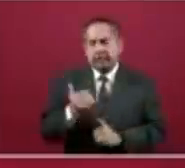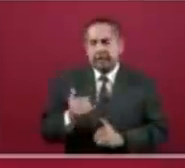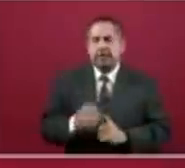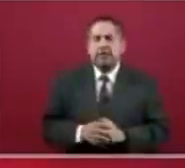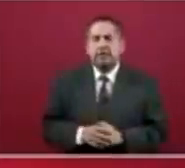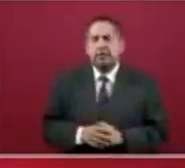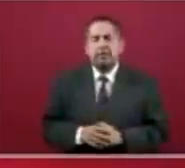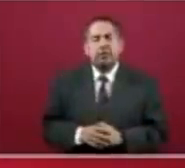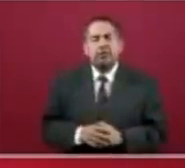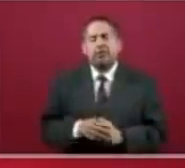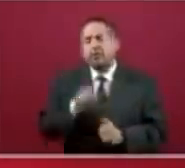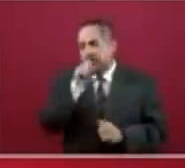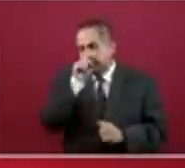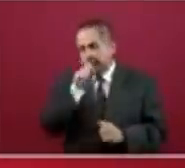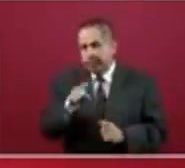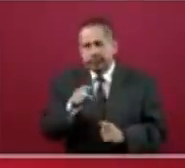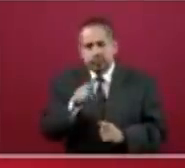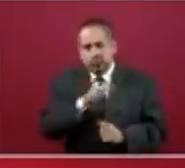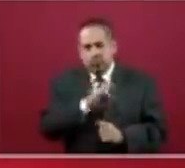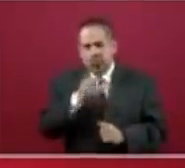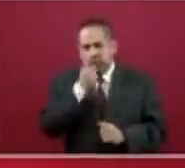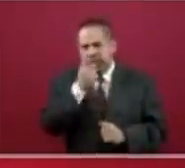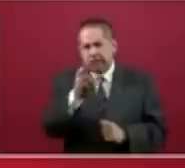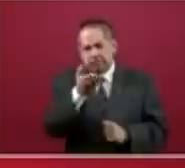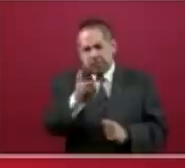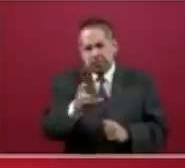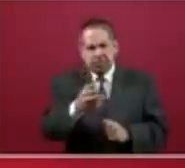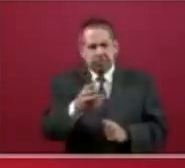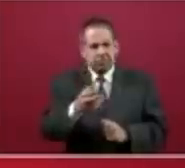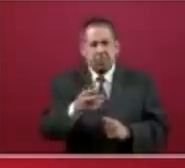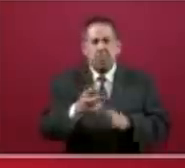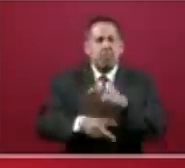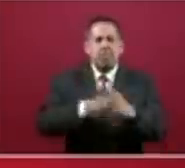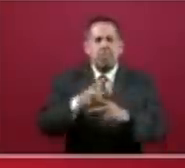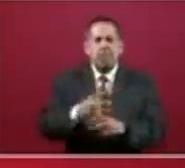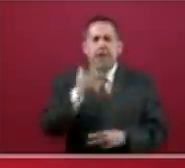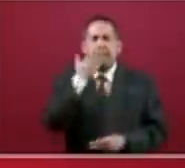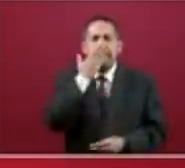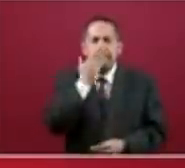en general les puedo decir que vamos bien